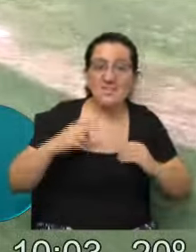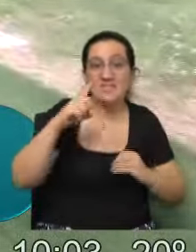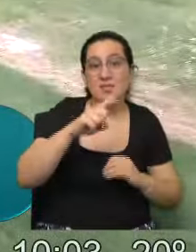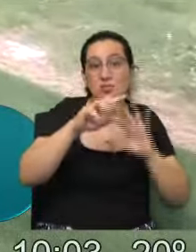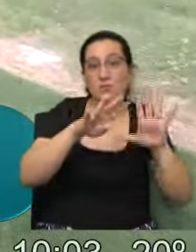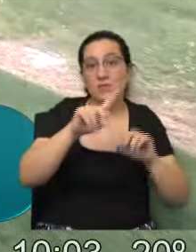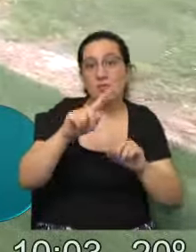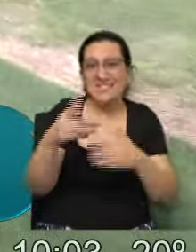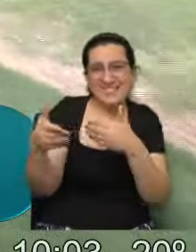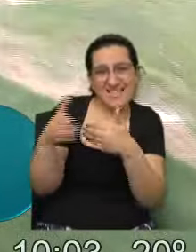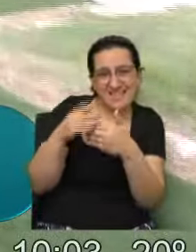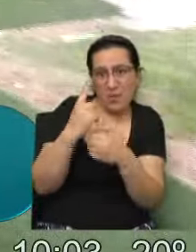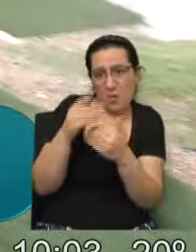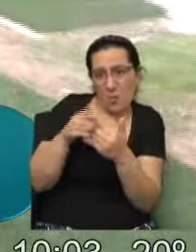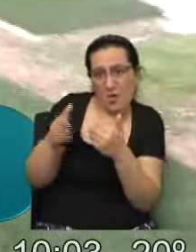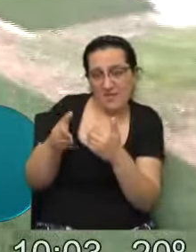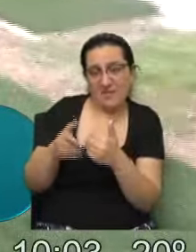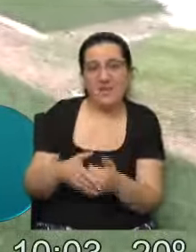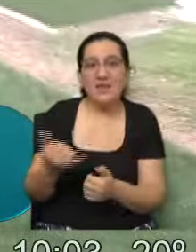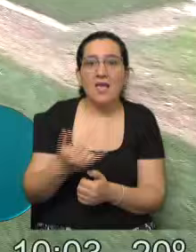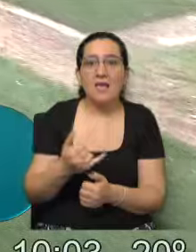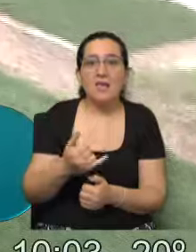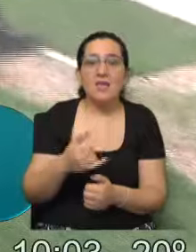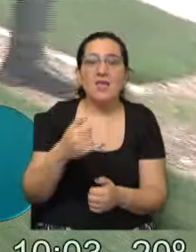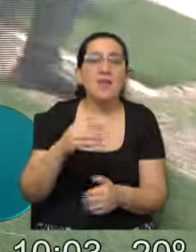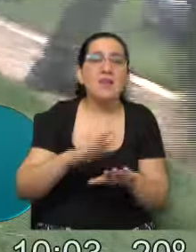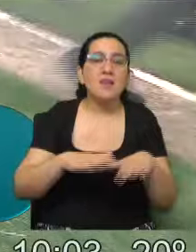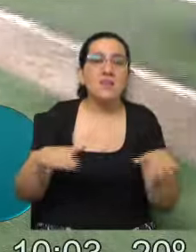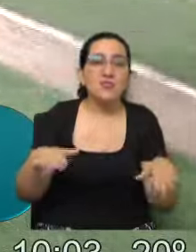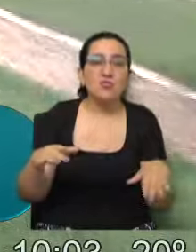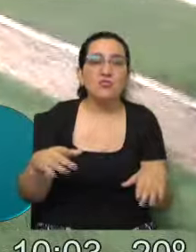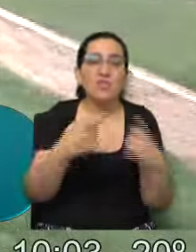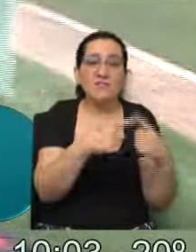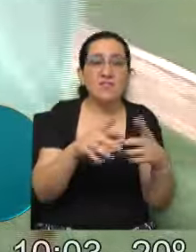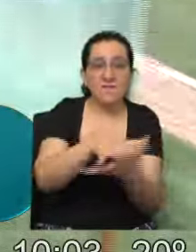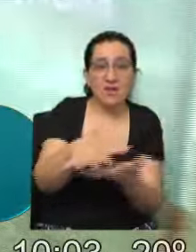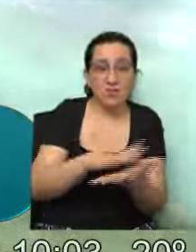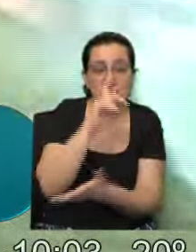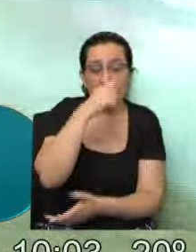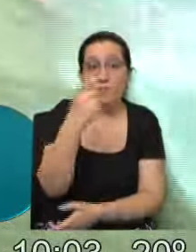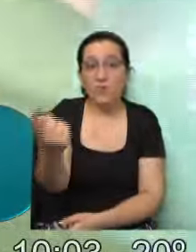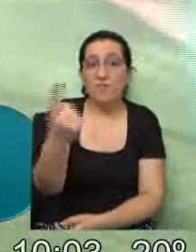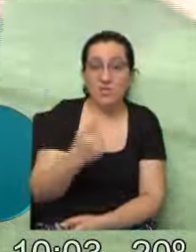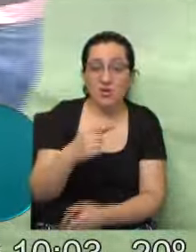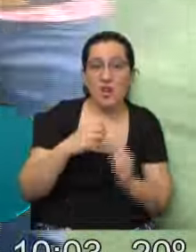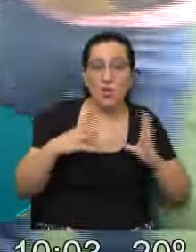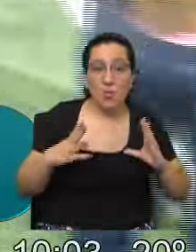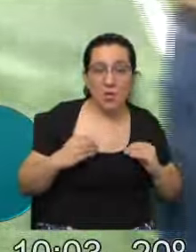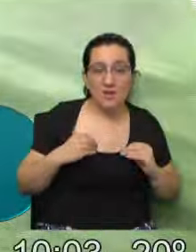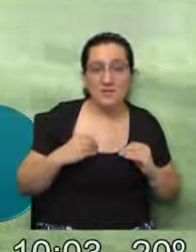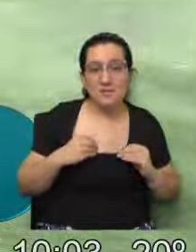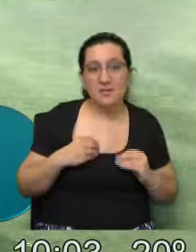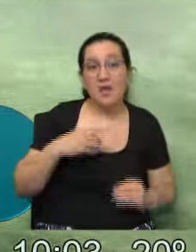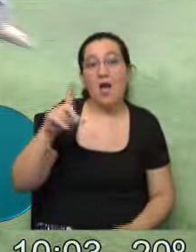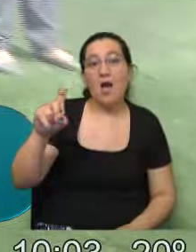una cuadra de aquí que recibe niños de barrios de Montevideo Aunque hoy también han venido escuelas por ejemplo de la